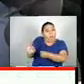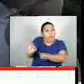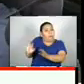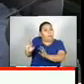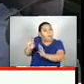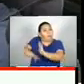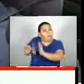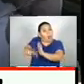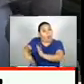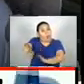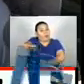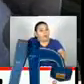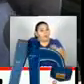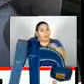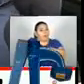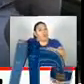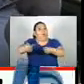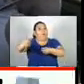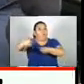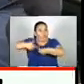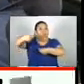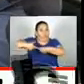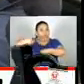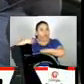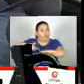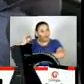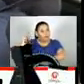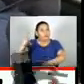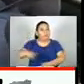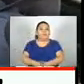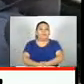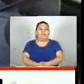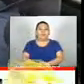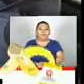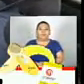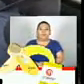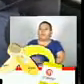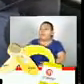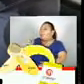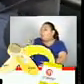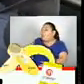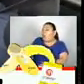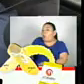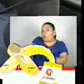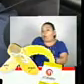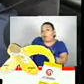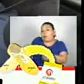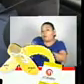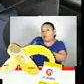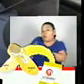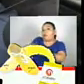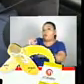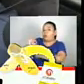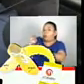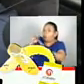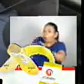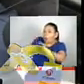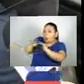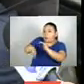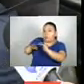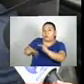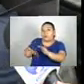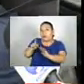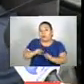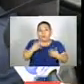económicos, porque hay vehículos que gastan bastante combustible. Sí. Ojalá demasiado. Que mejore la situación, ¿verdad? Ojalá, primero Dios, ojalá,